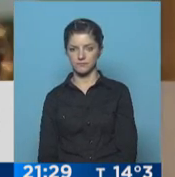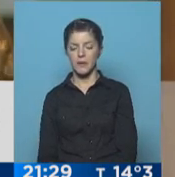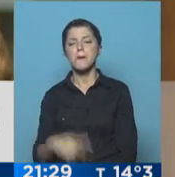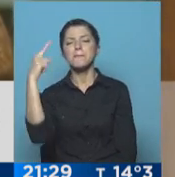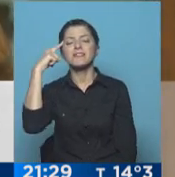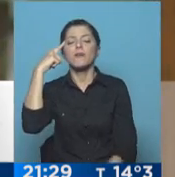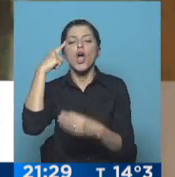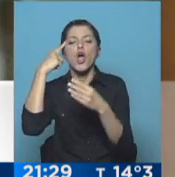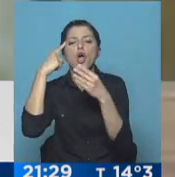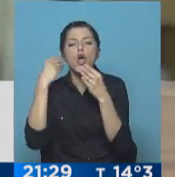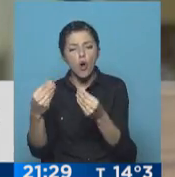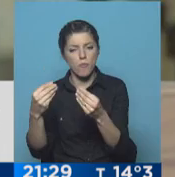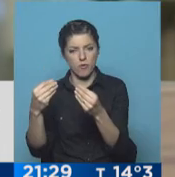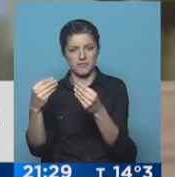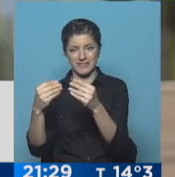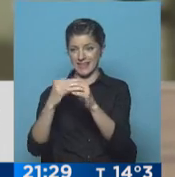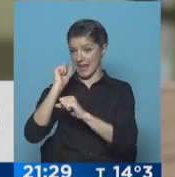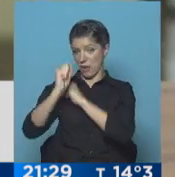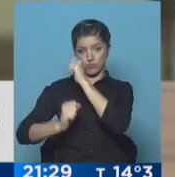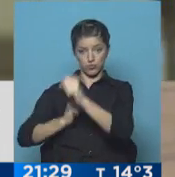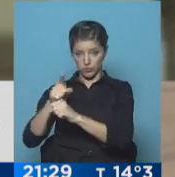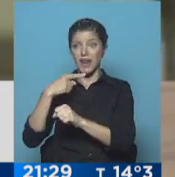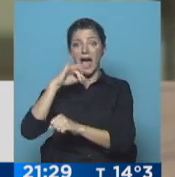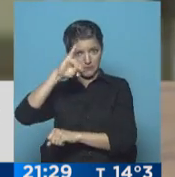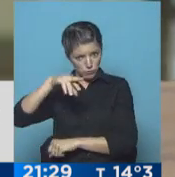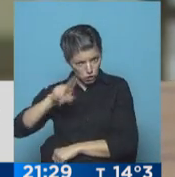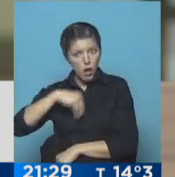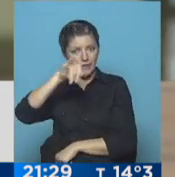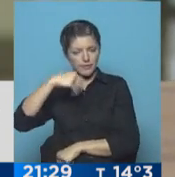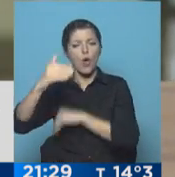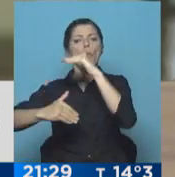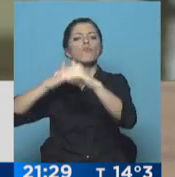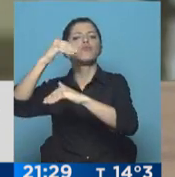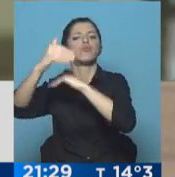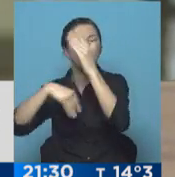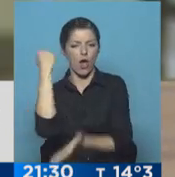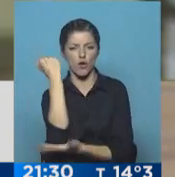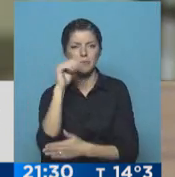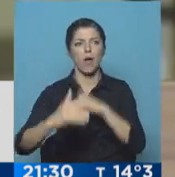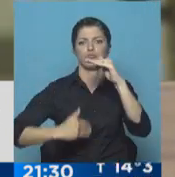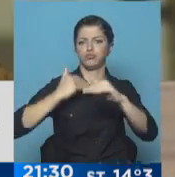la propia Unión Industrial ha reconocido que ha vuelto a crecer, cómo ha surgido la actividad económica.